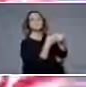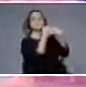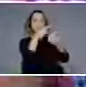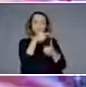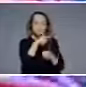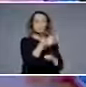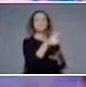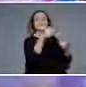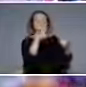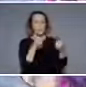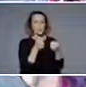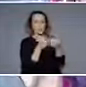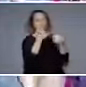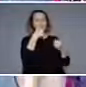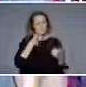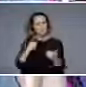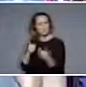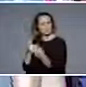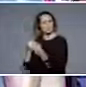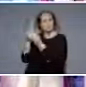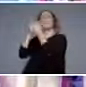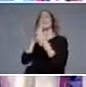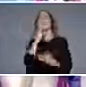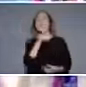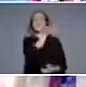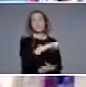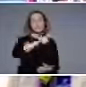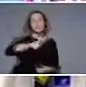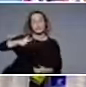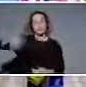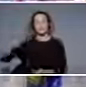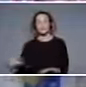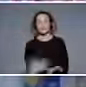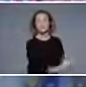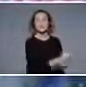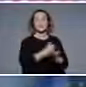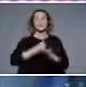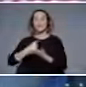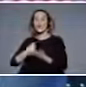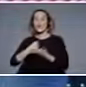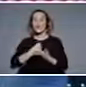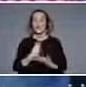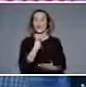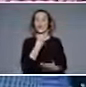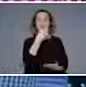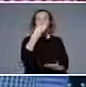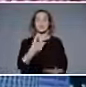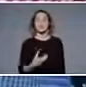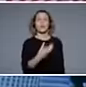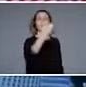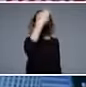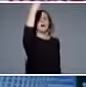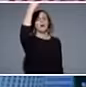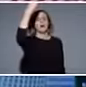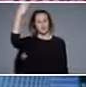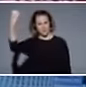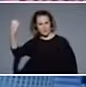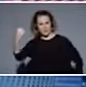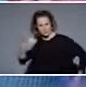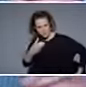Brindarás, brindaré por todas esas personas que merecen que mi copa arce y se